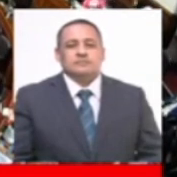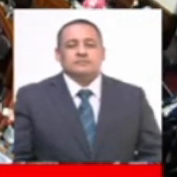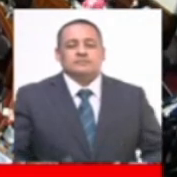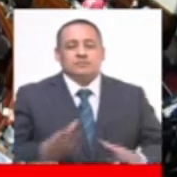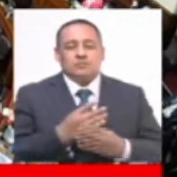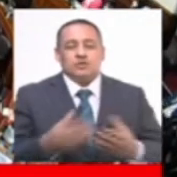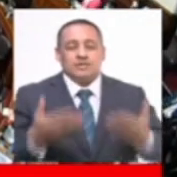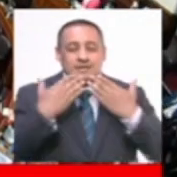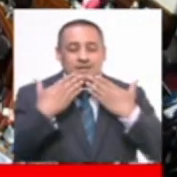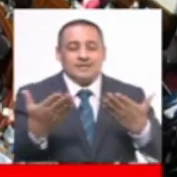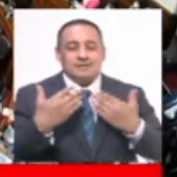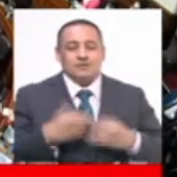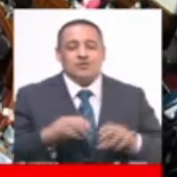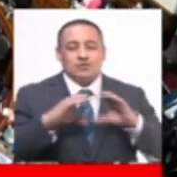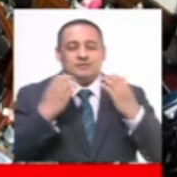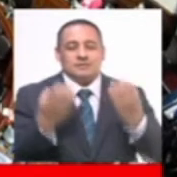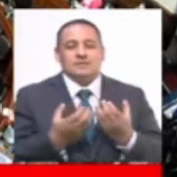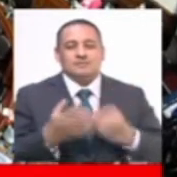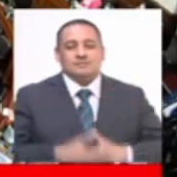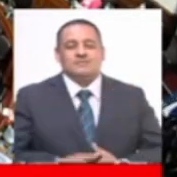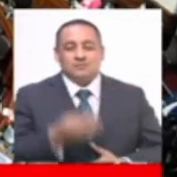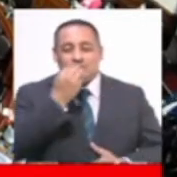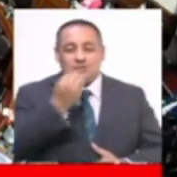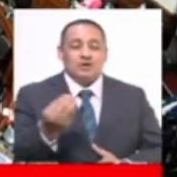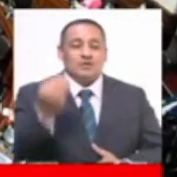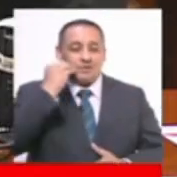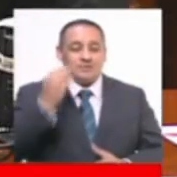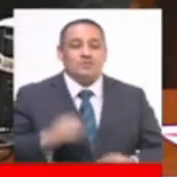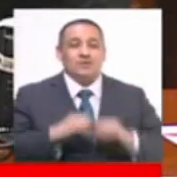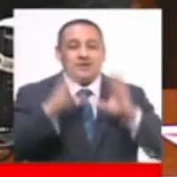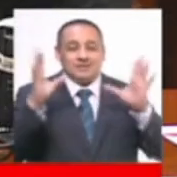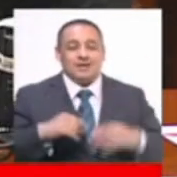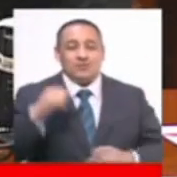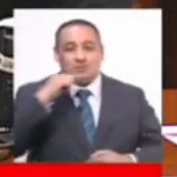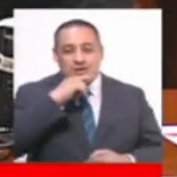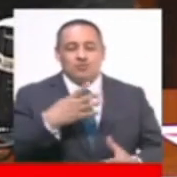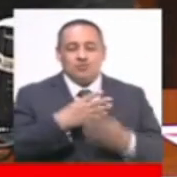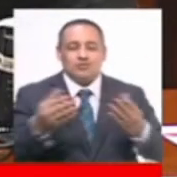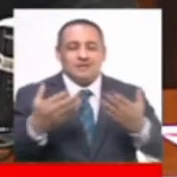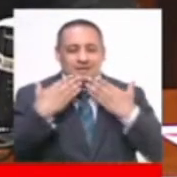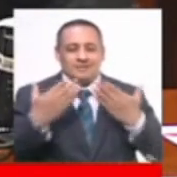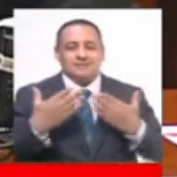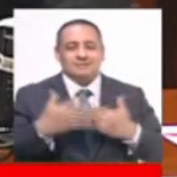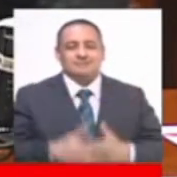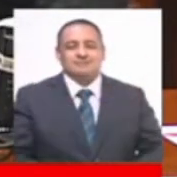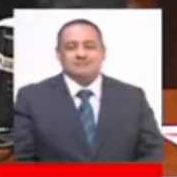Gracias, congresista, por el beso por el Día de la Mujer. Le agradezco mucho.